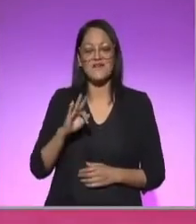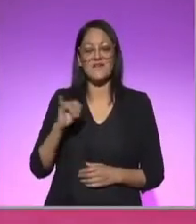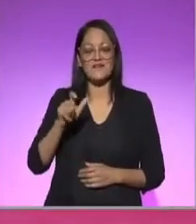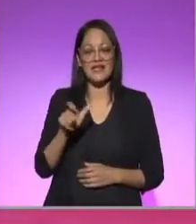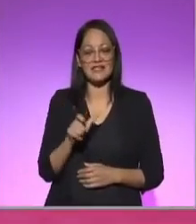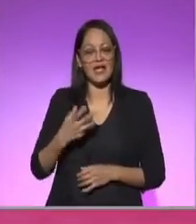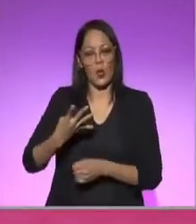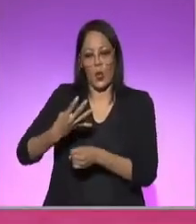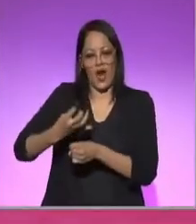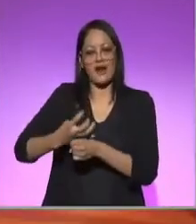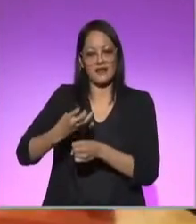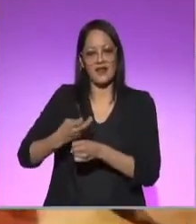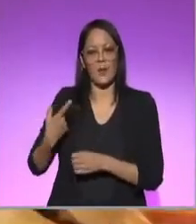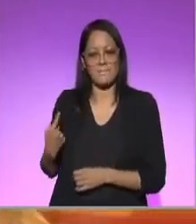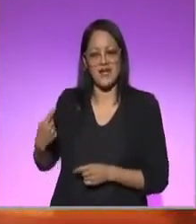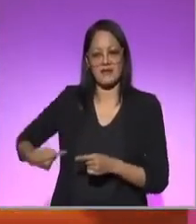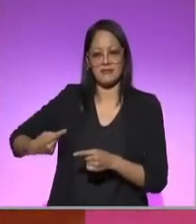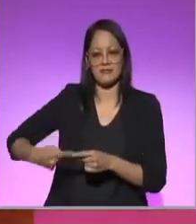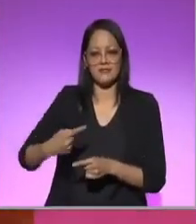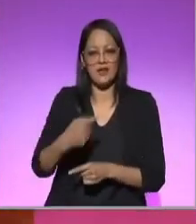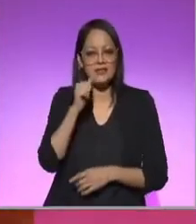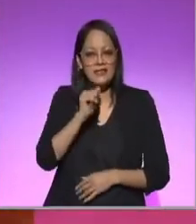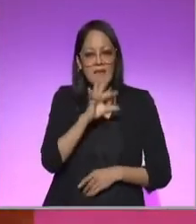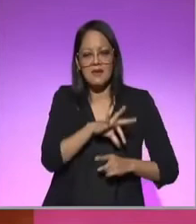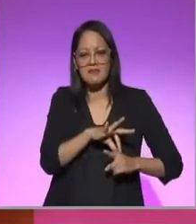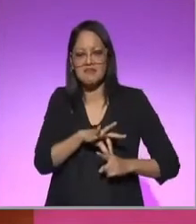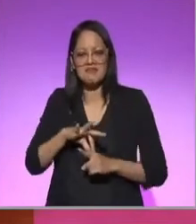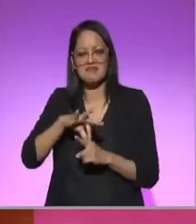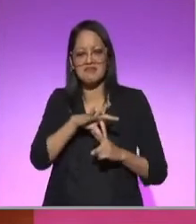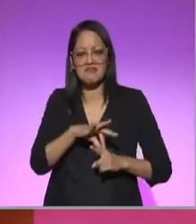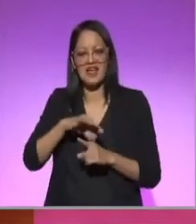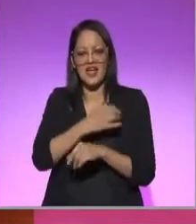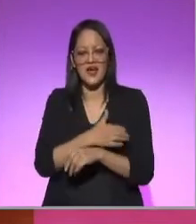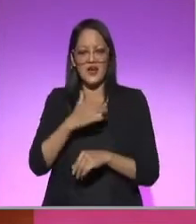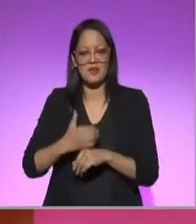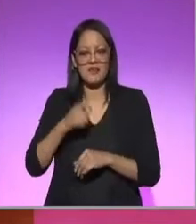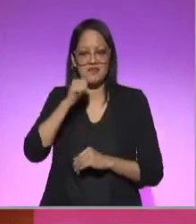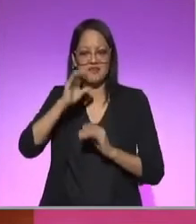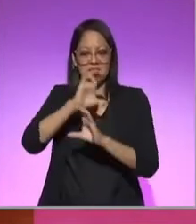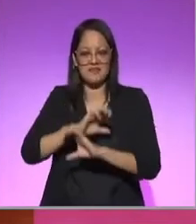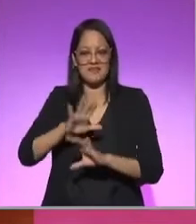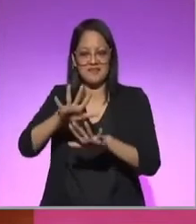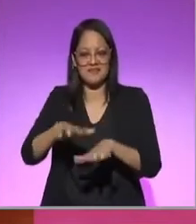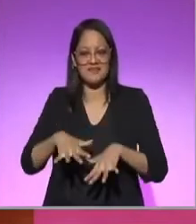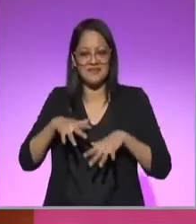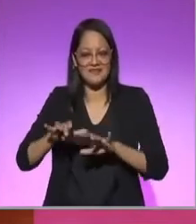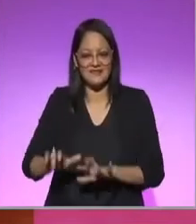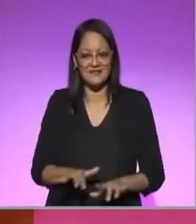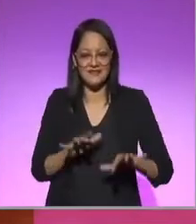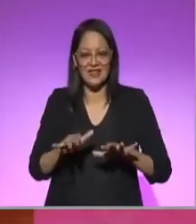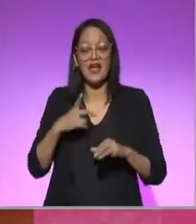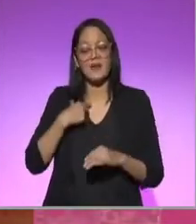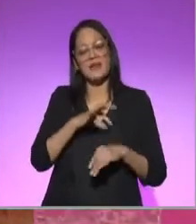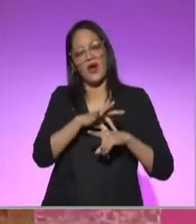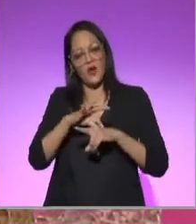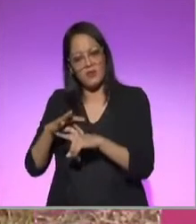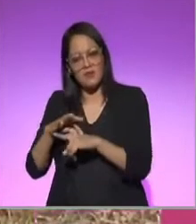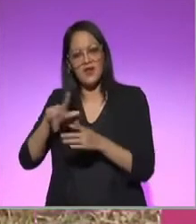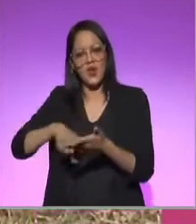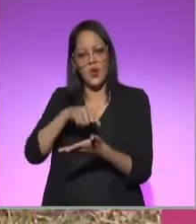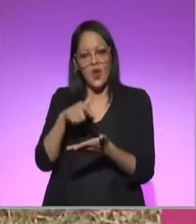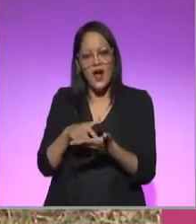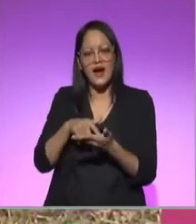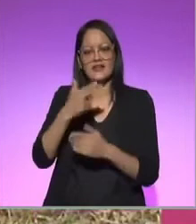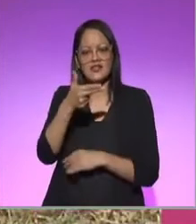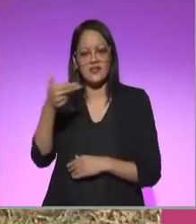guía que tengo ya, que me acompaña siempre en mis conciertos, como todos mis perros siempre me acompañaron en giras, hoteles,